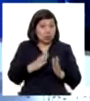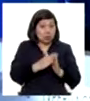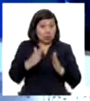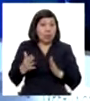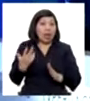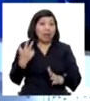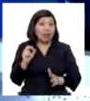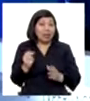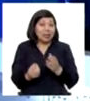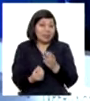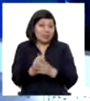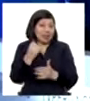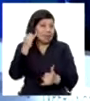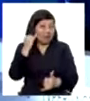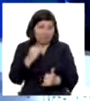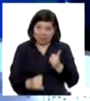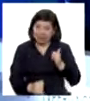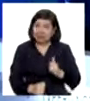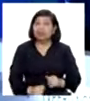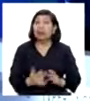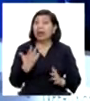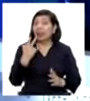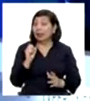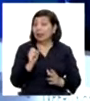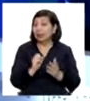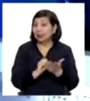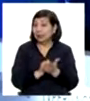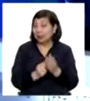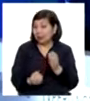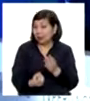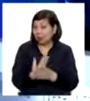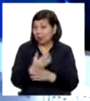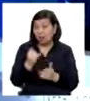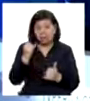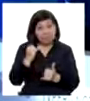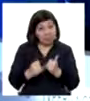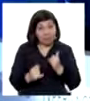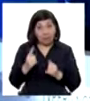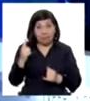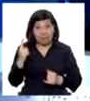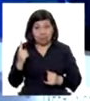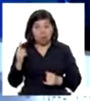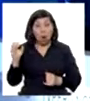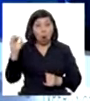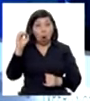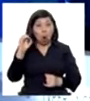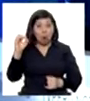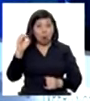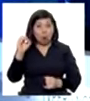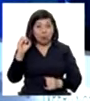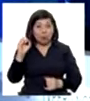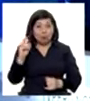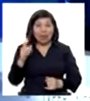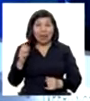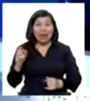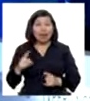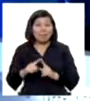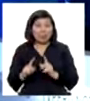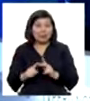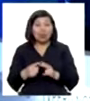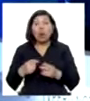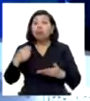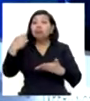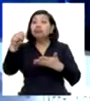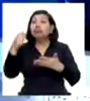solamente hasta el 30 de septiembre. 30 de septiembre. 30 de septiembre se cierra todo y del 1 al 30 de octubre el jurado comienza la etapa